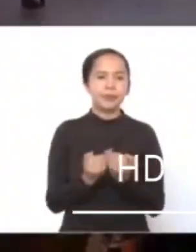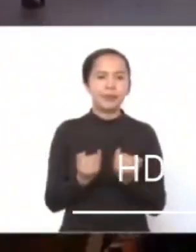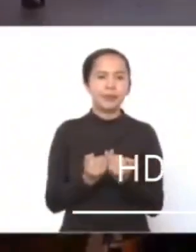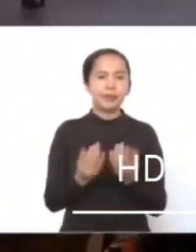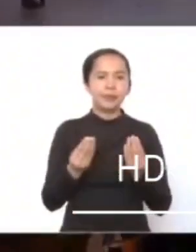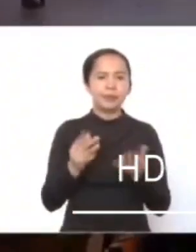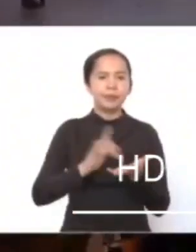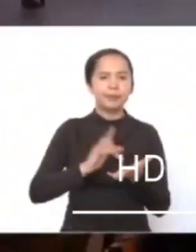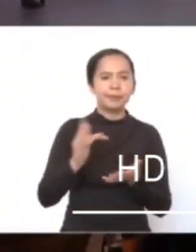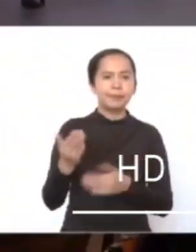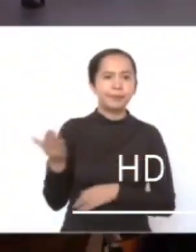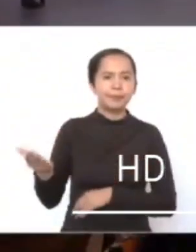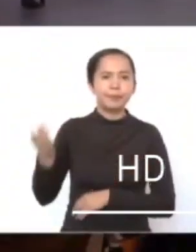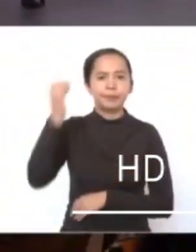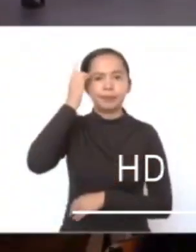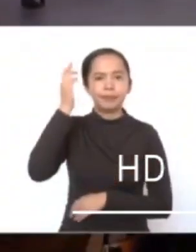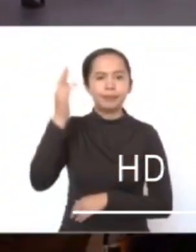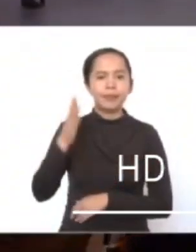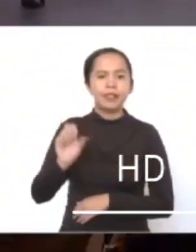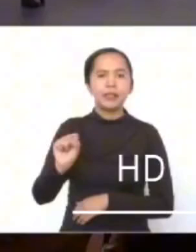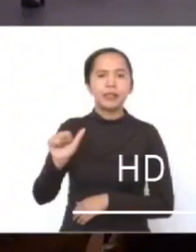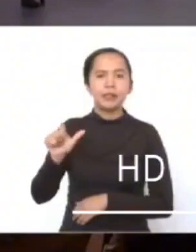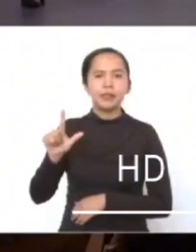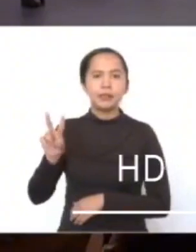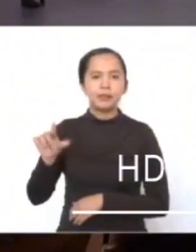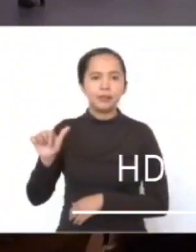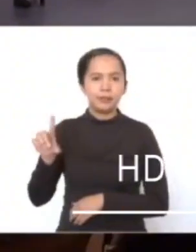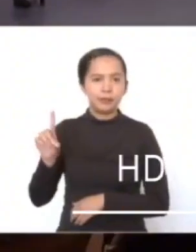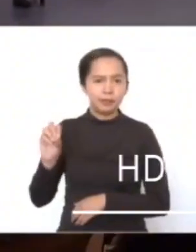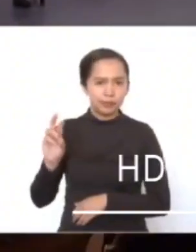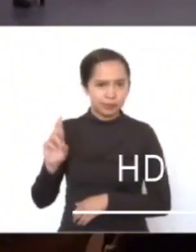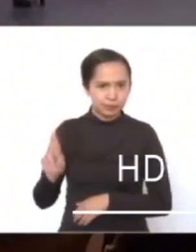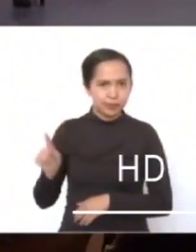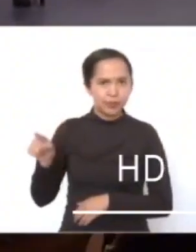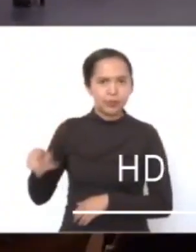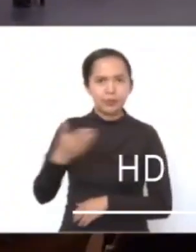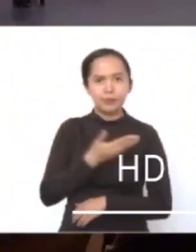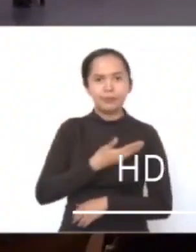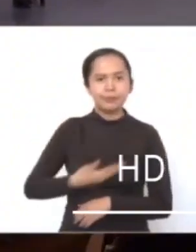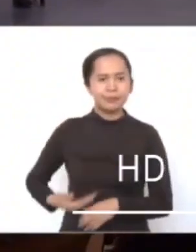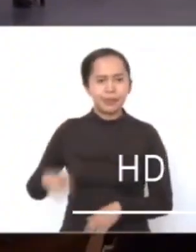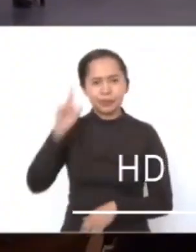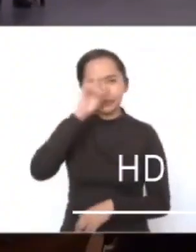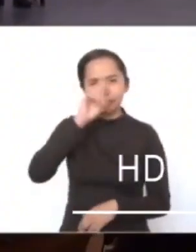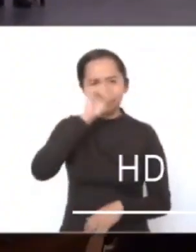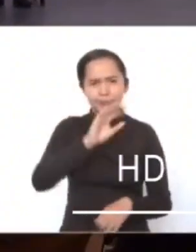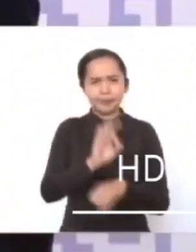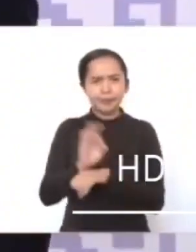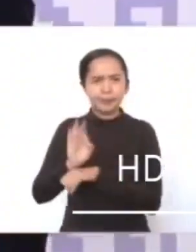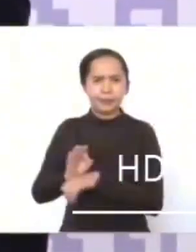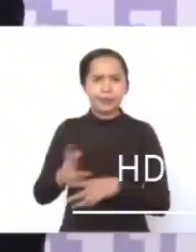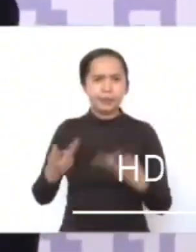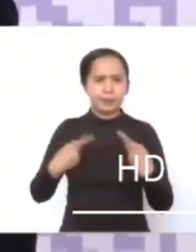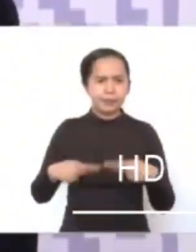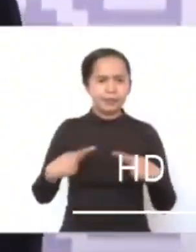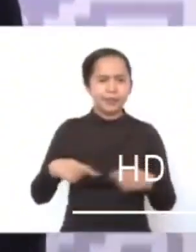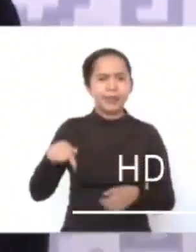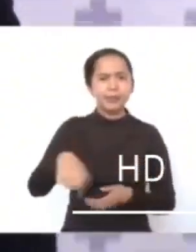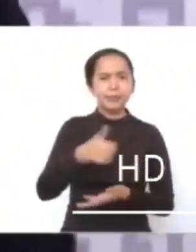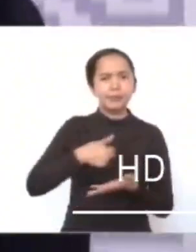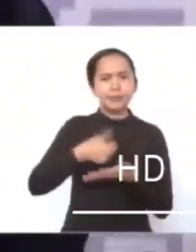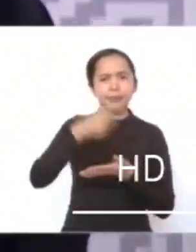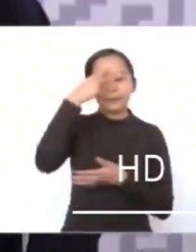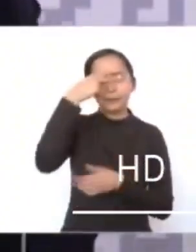Agradecemos la presencia del doctor Salvador Guerrero Chiprés, presidente del Consejo Ciudadano para la Seguridad y Justicia de la Ciudad de